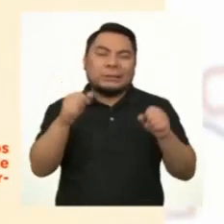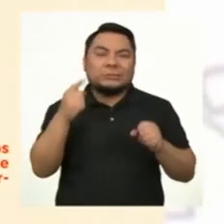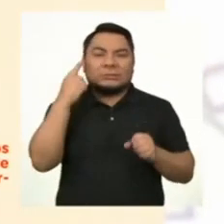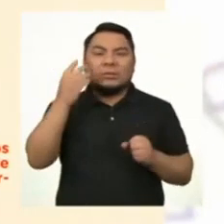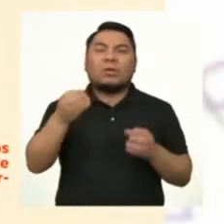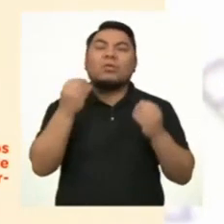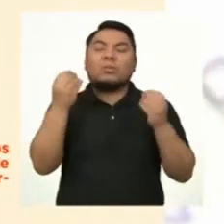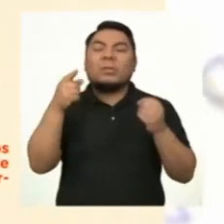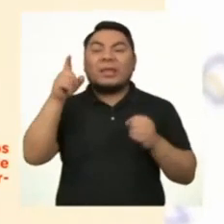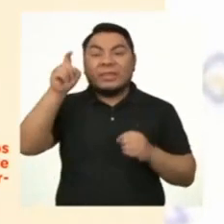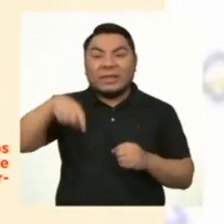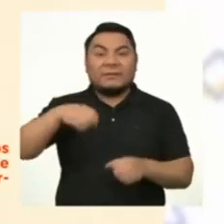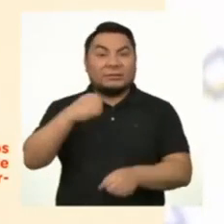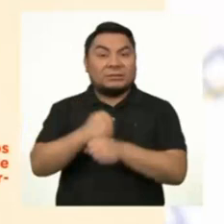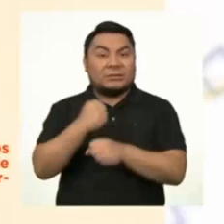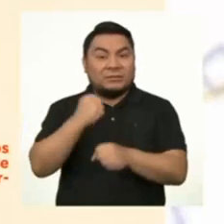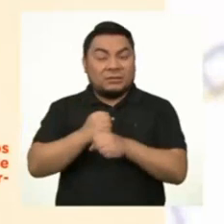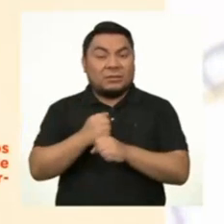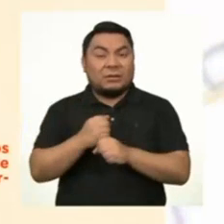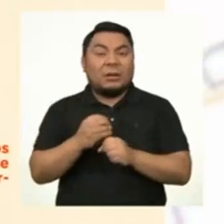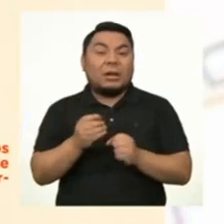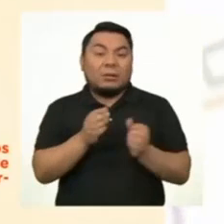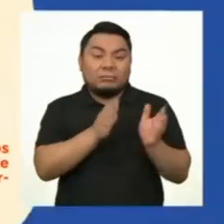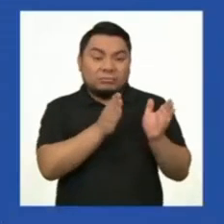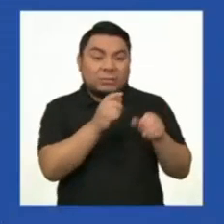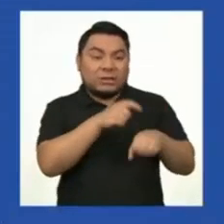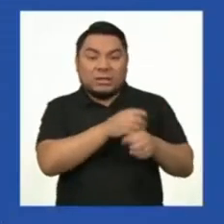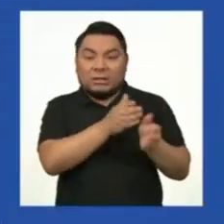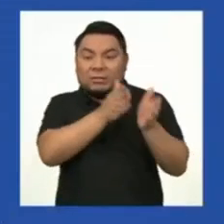deben trabajar y cuándo pueden jugar.